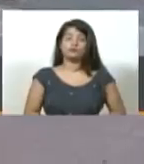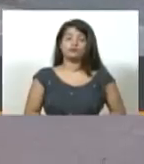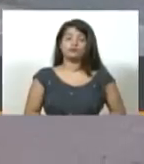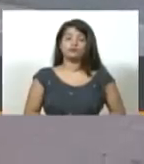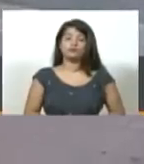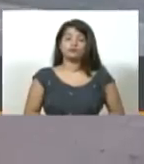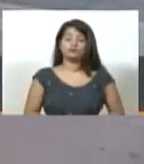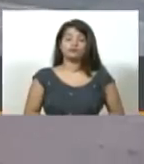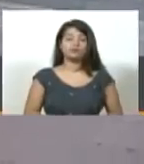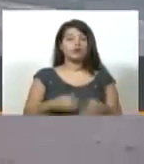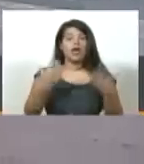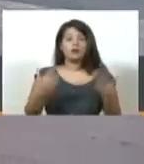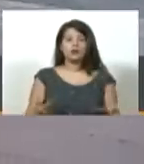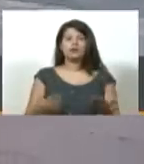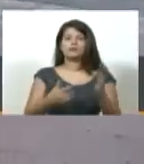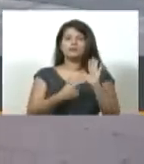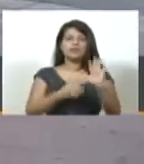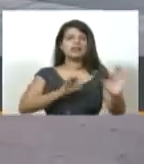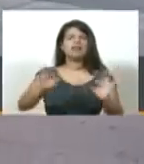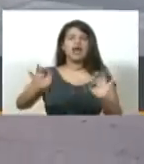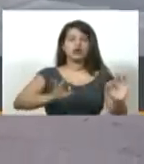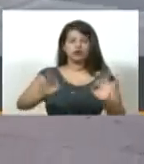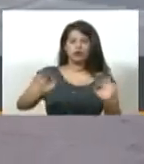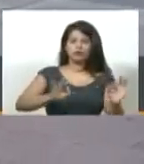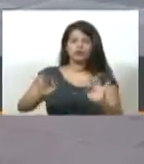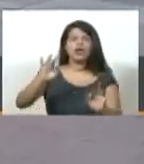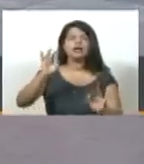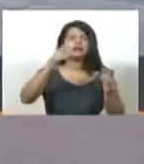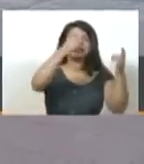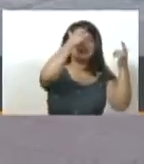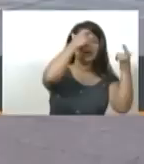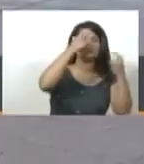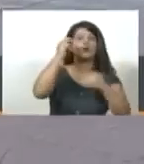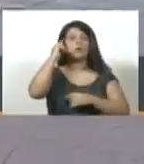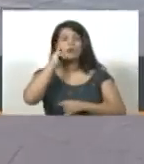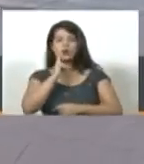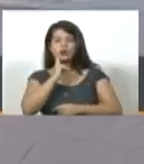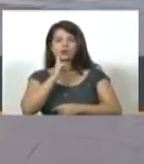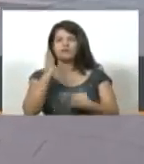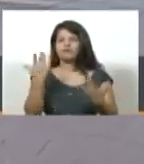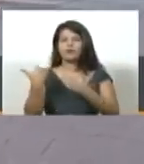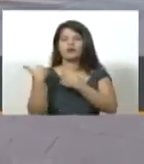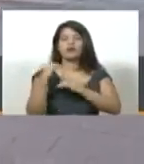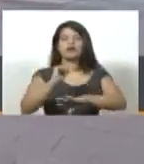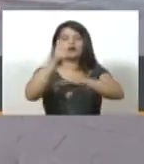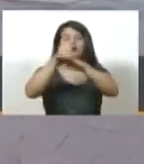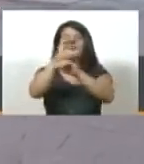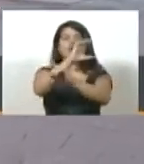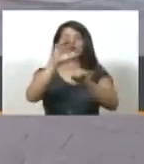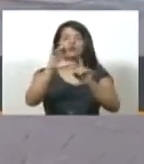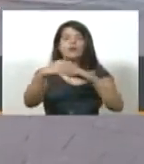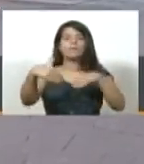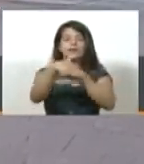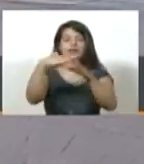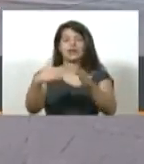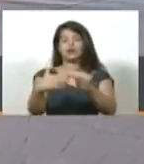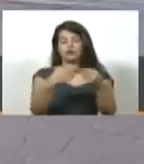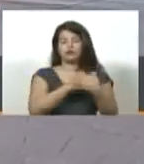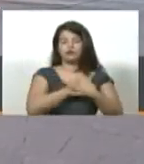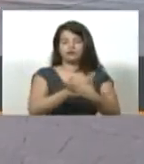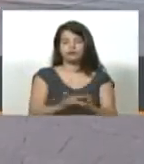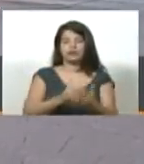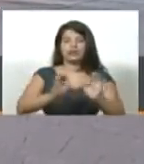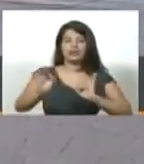Puesta en escena Bolívar Chávez por parte de la Dirección General de Cultura del Ministerio del Poder Popular para la